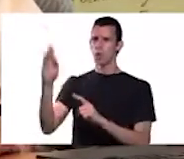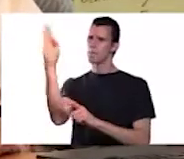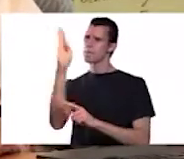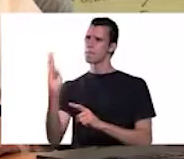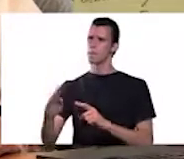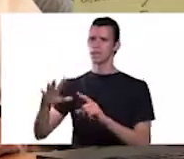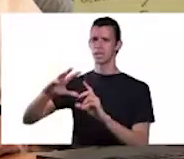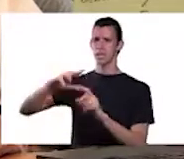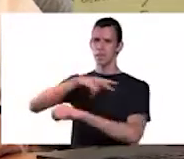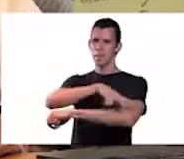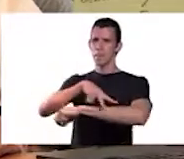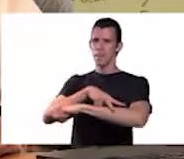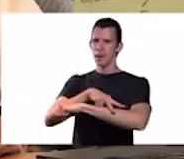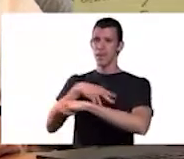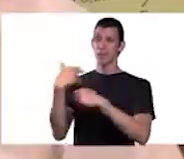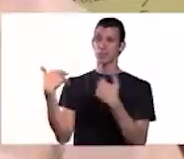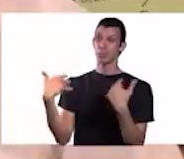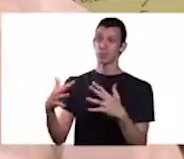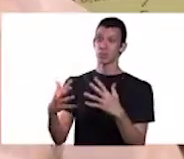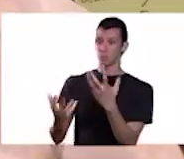bosques, podríamos decir el Amazonas,